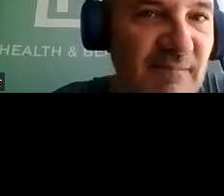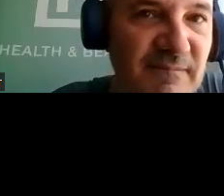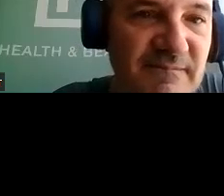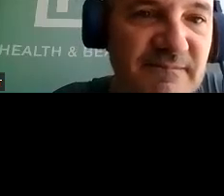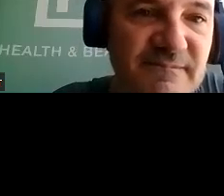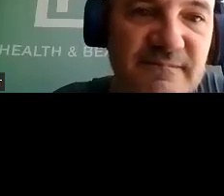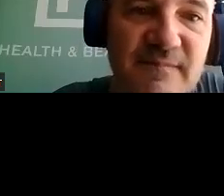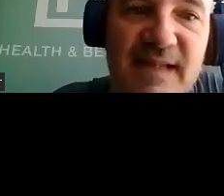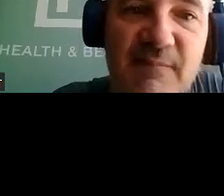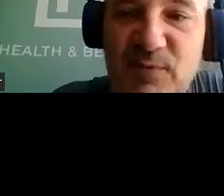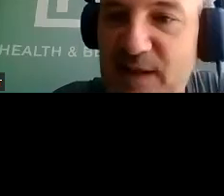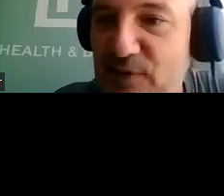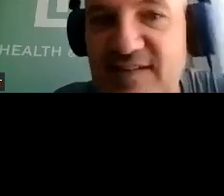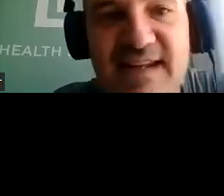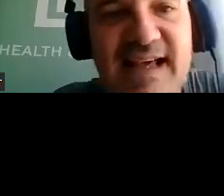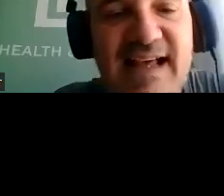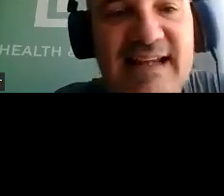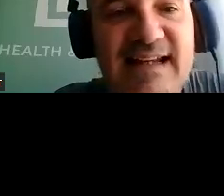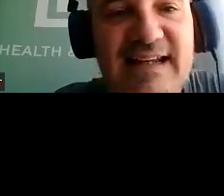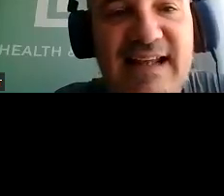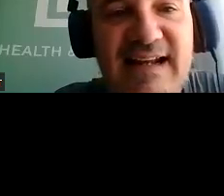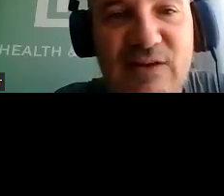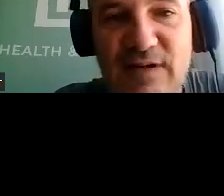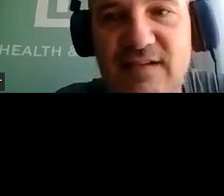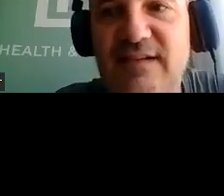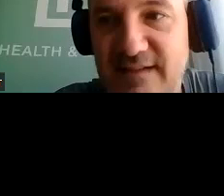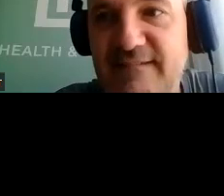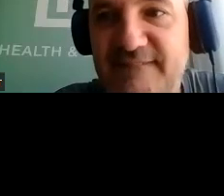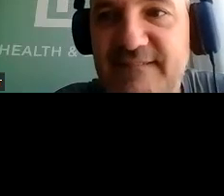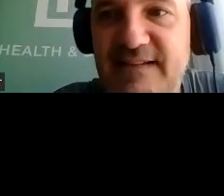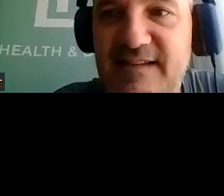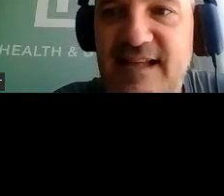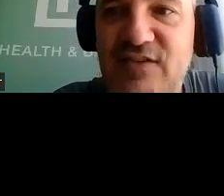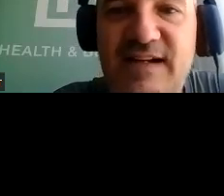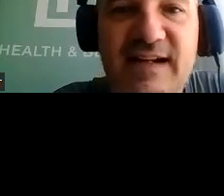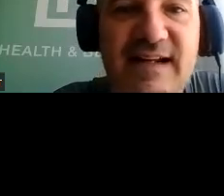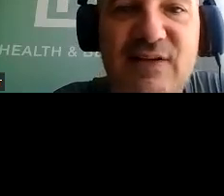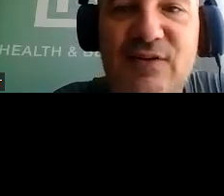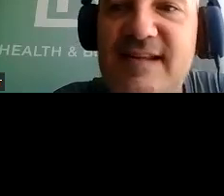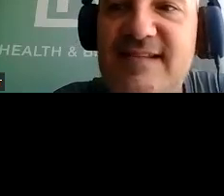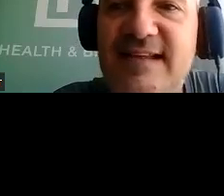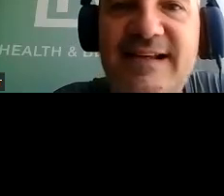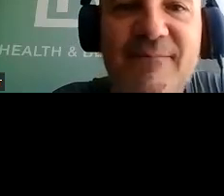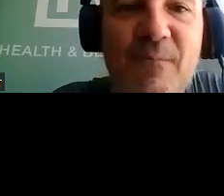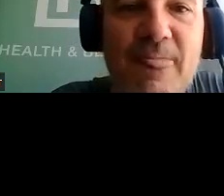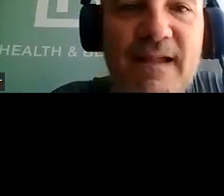¿Ves? Por ejemplo, este sería en En ratones. Vale. Está hecho en